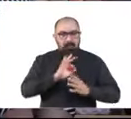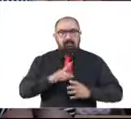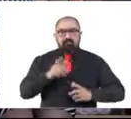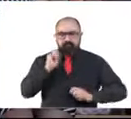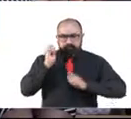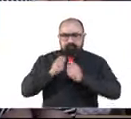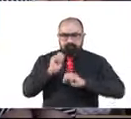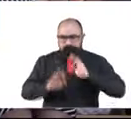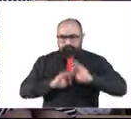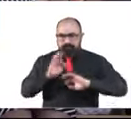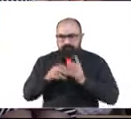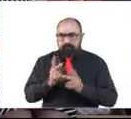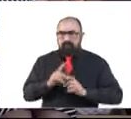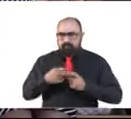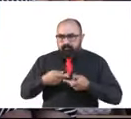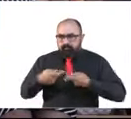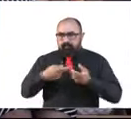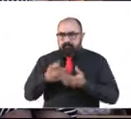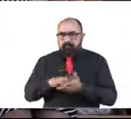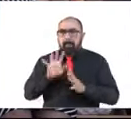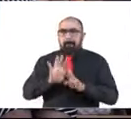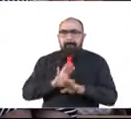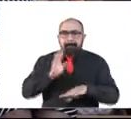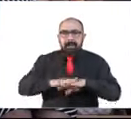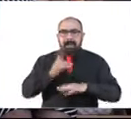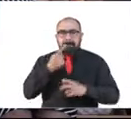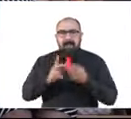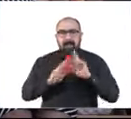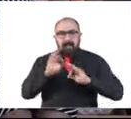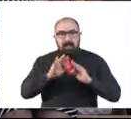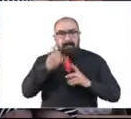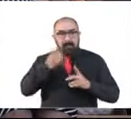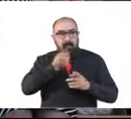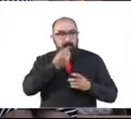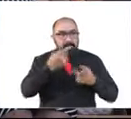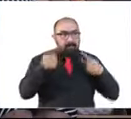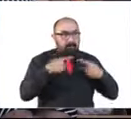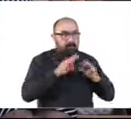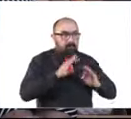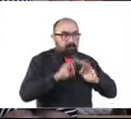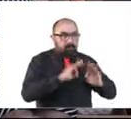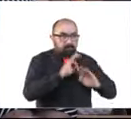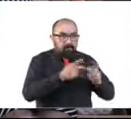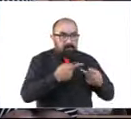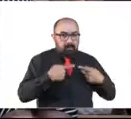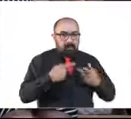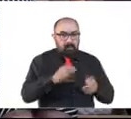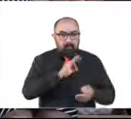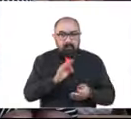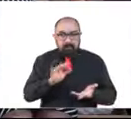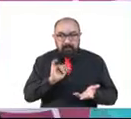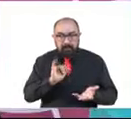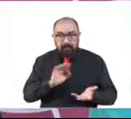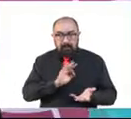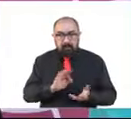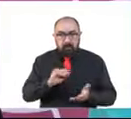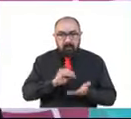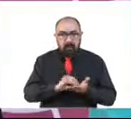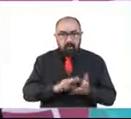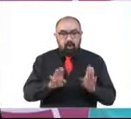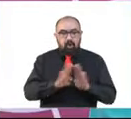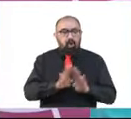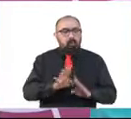esta gran cantidad de población que se suma día con día? La respuesta podría ser de que si las condiciones